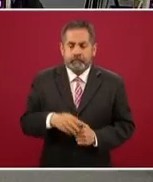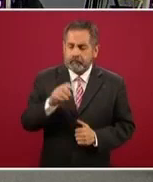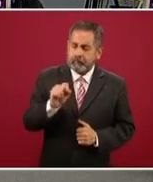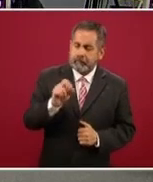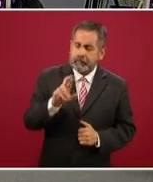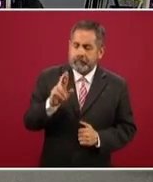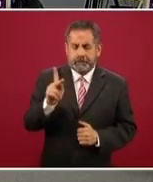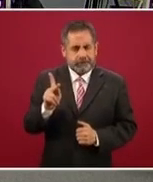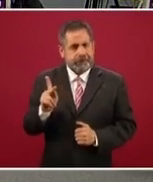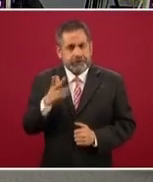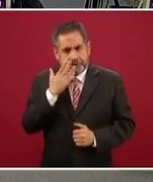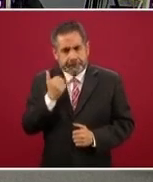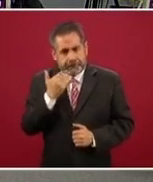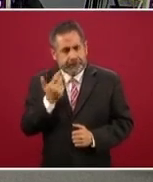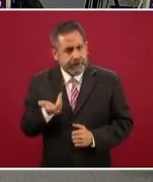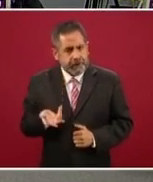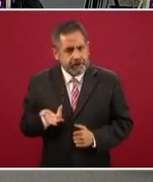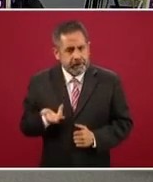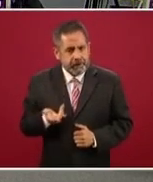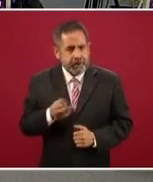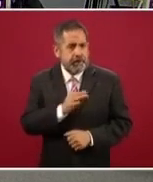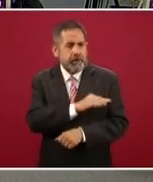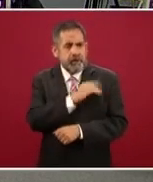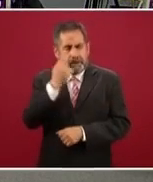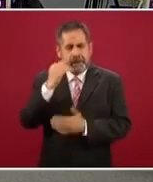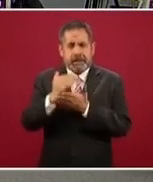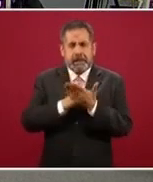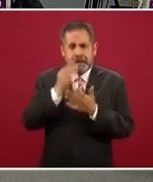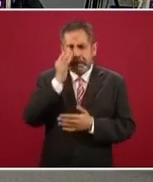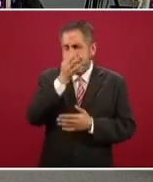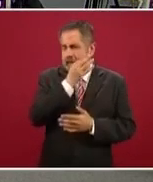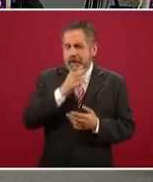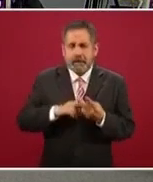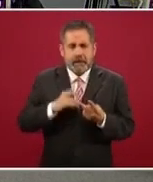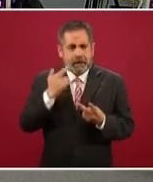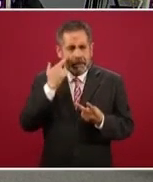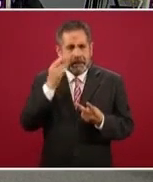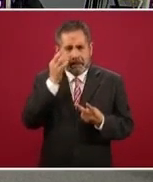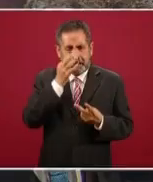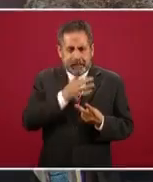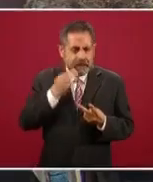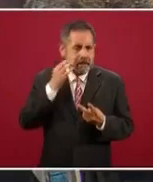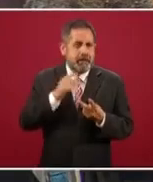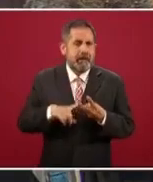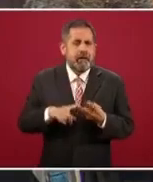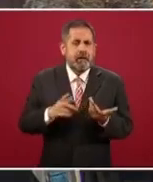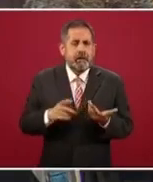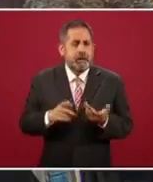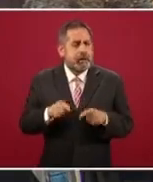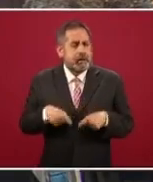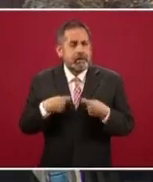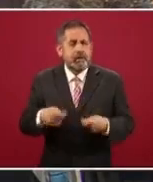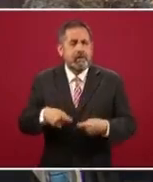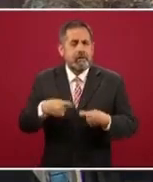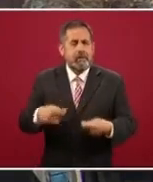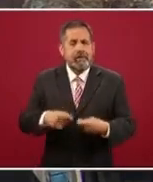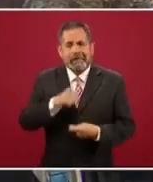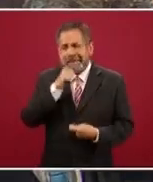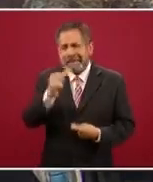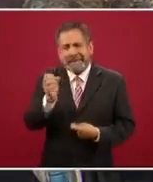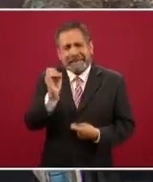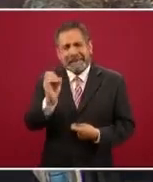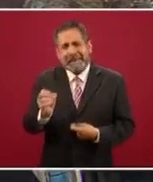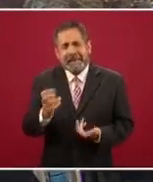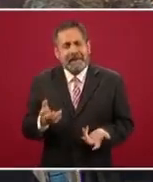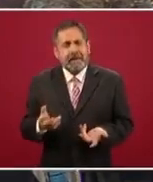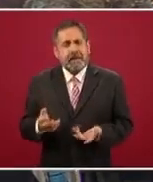SRP, que es la vacuna de sarampión, rubéola, parotiditis, que no se les han podido aplicar o con mucho retraso.